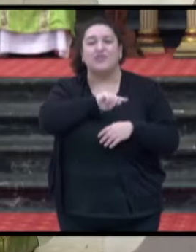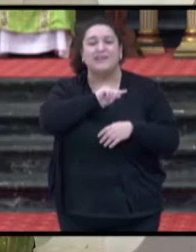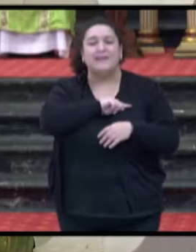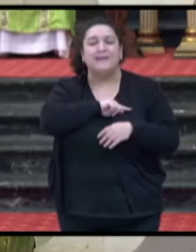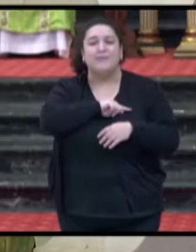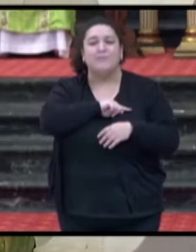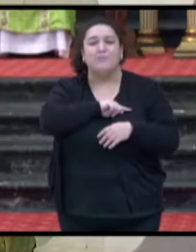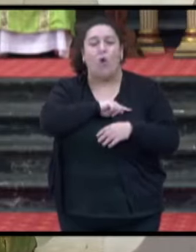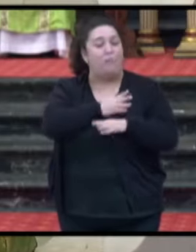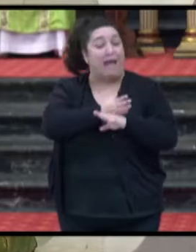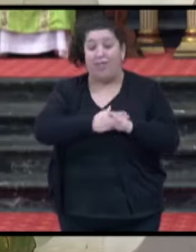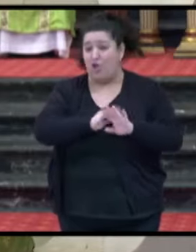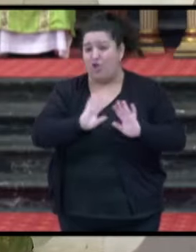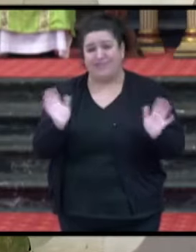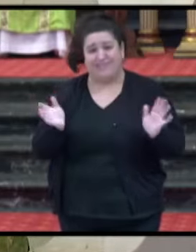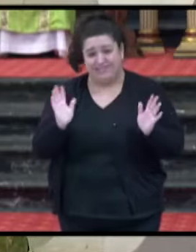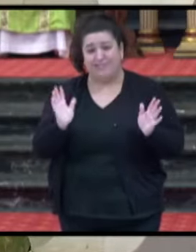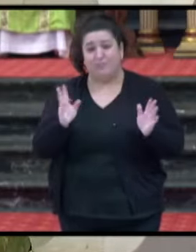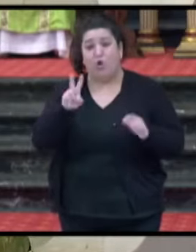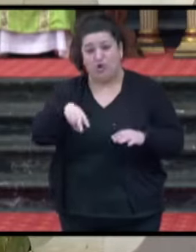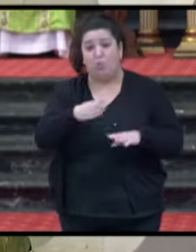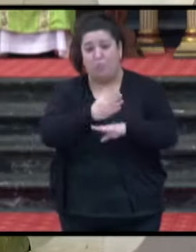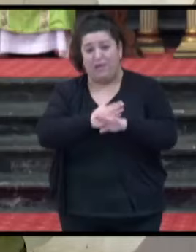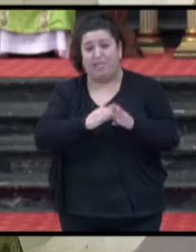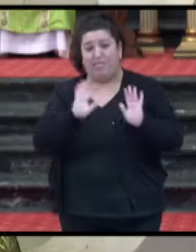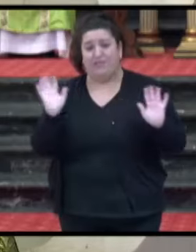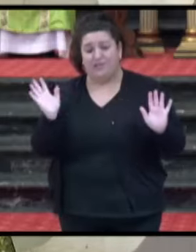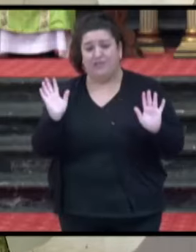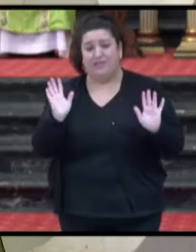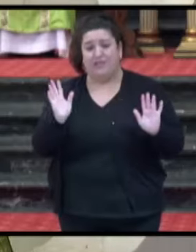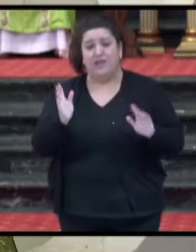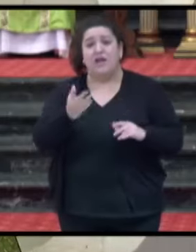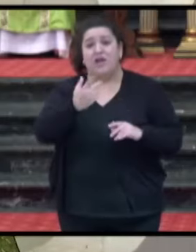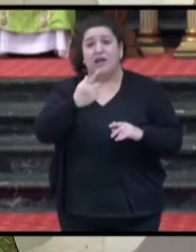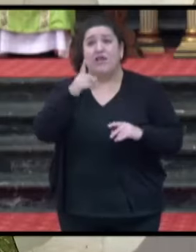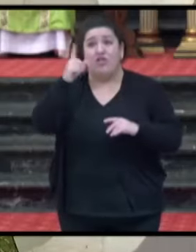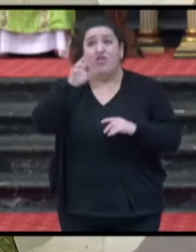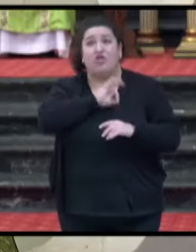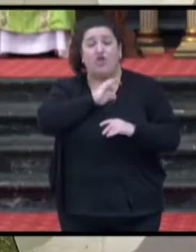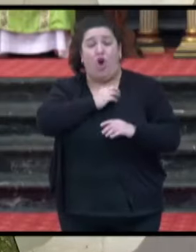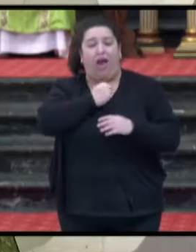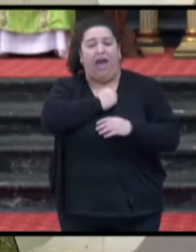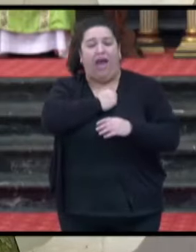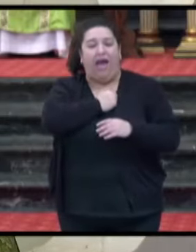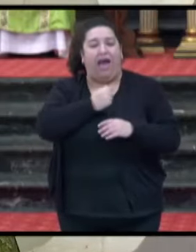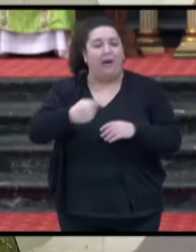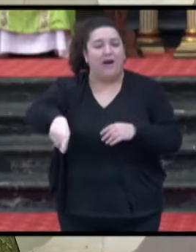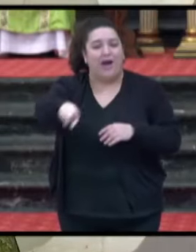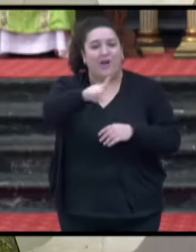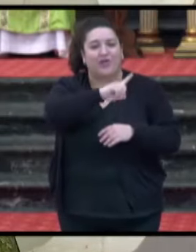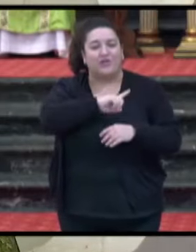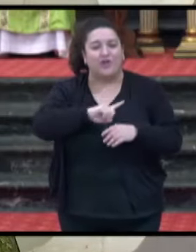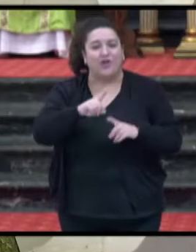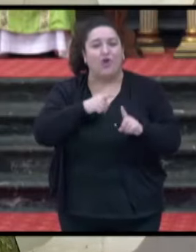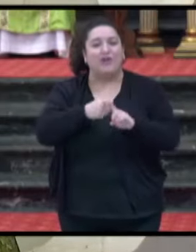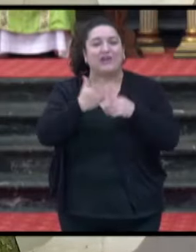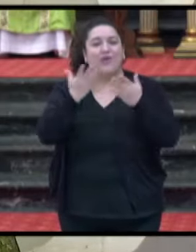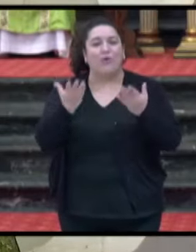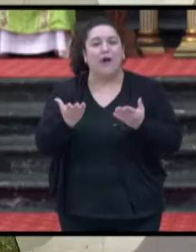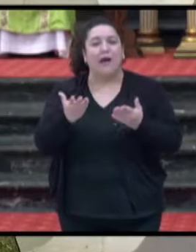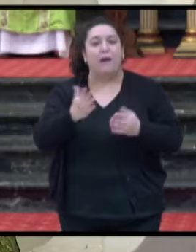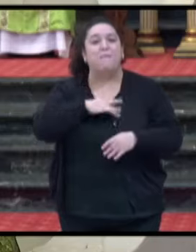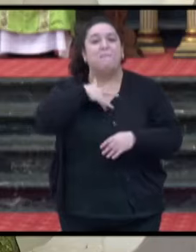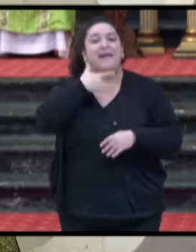verdad pecadores a los que Dios ama para perdonarnos y hacernos